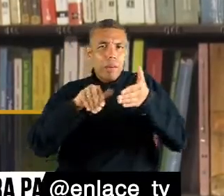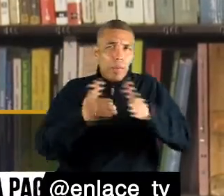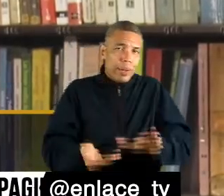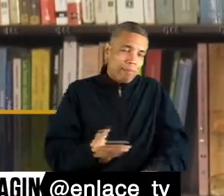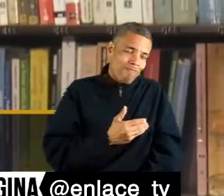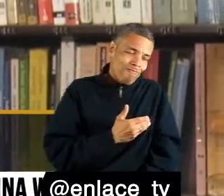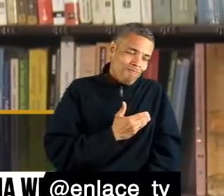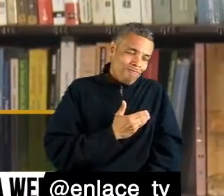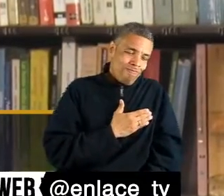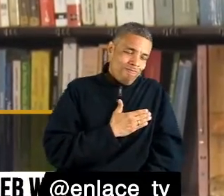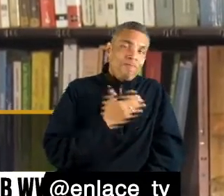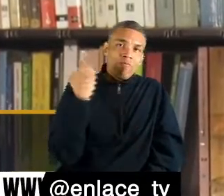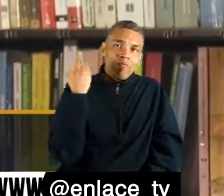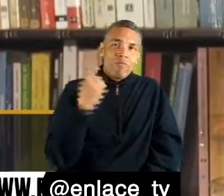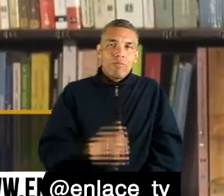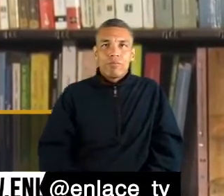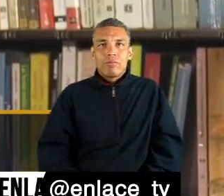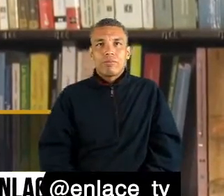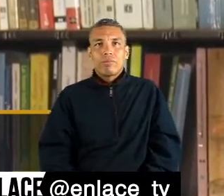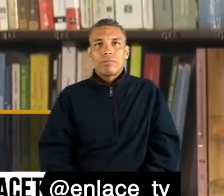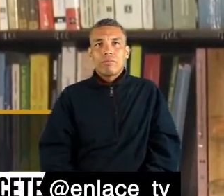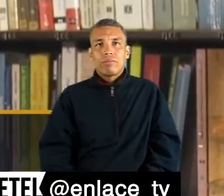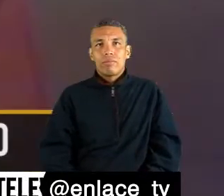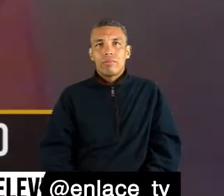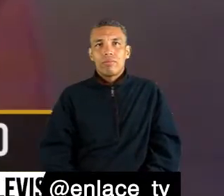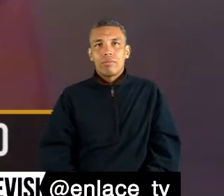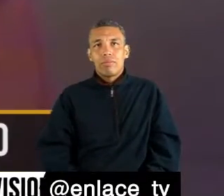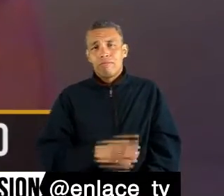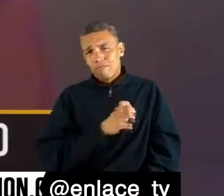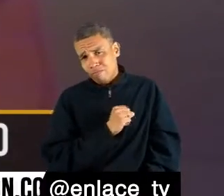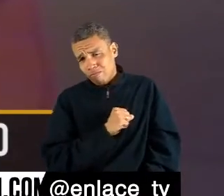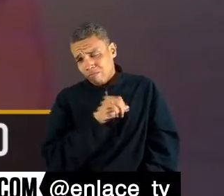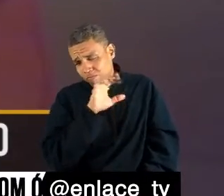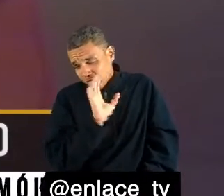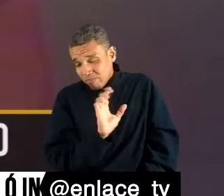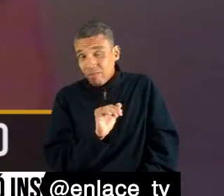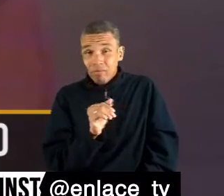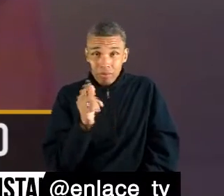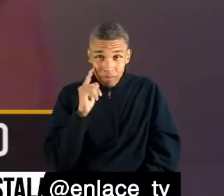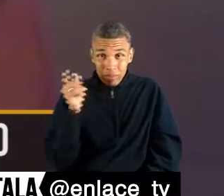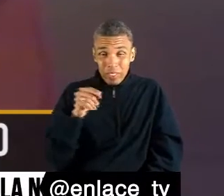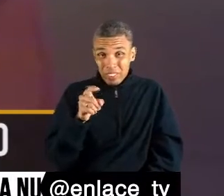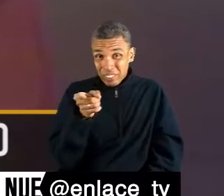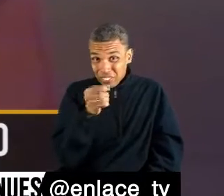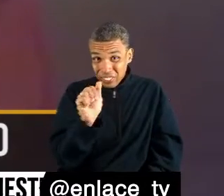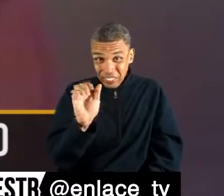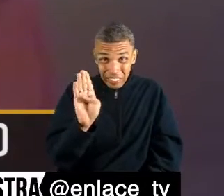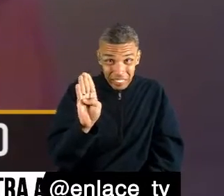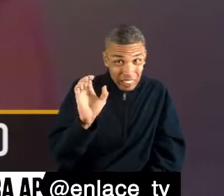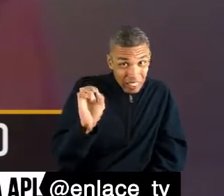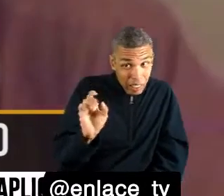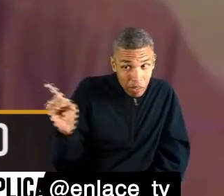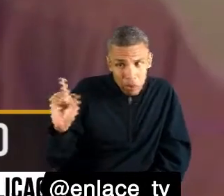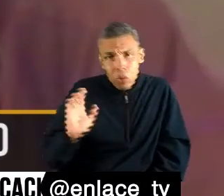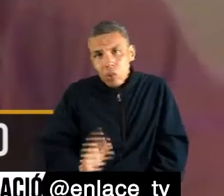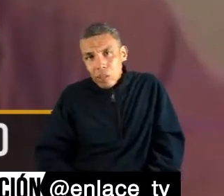García Márquez ha sido un duro golpe para las letras, porque todos esperábamos que no